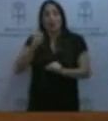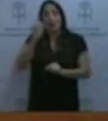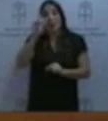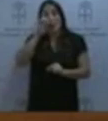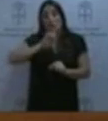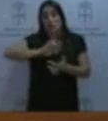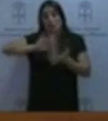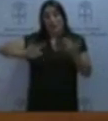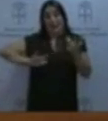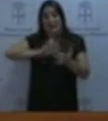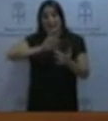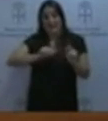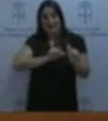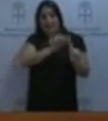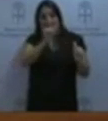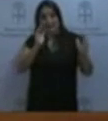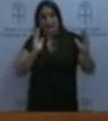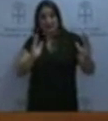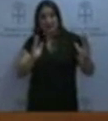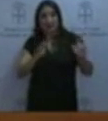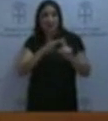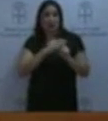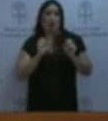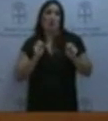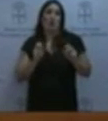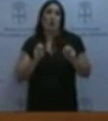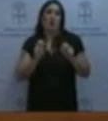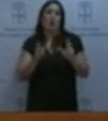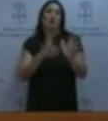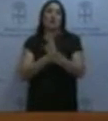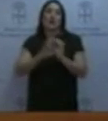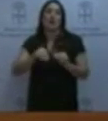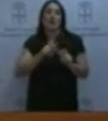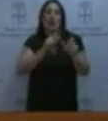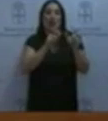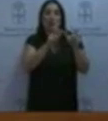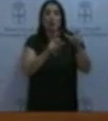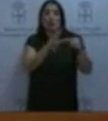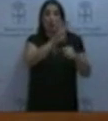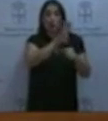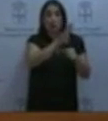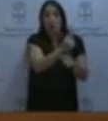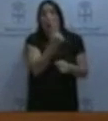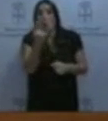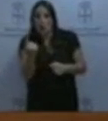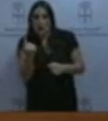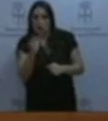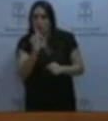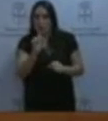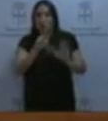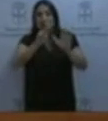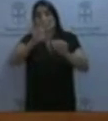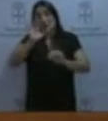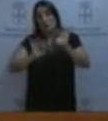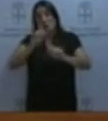de crisis económica la situación se ha agudizado hasta el punto de que solo 1 de cada 4 personas, lo que supone un 75% de